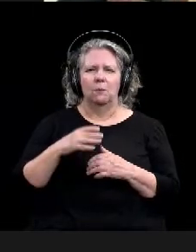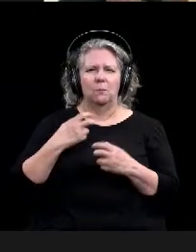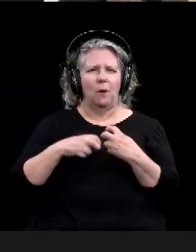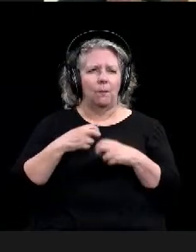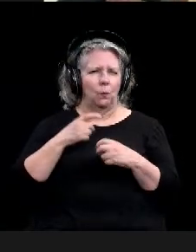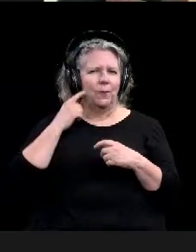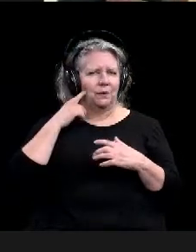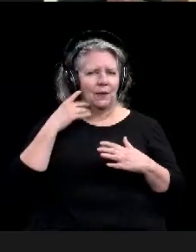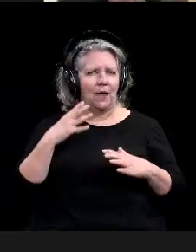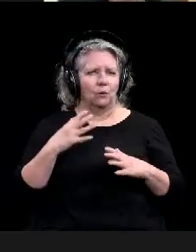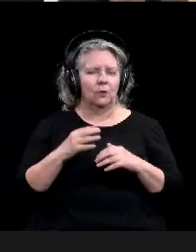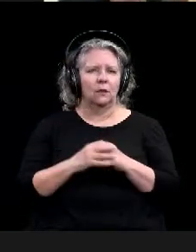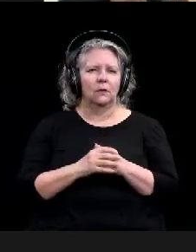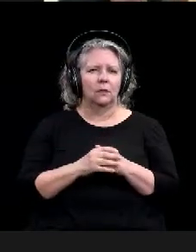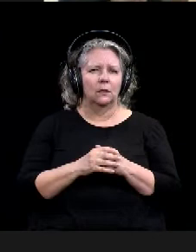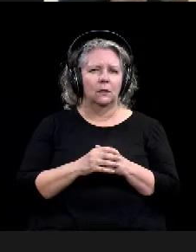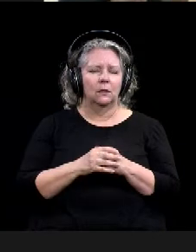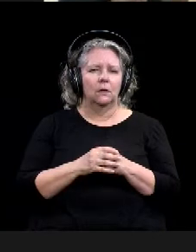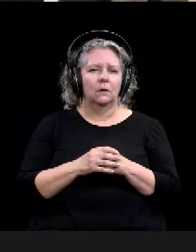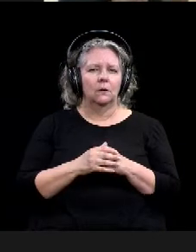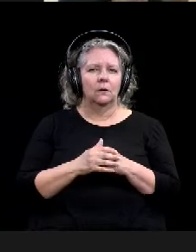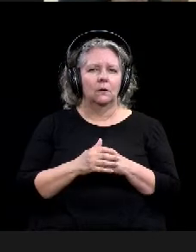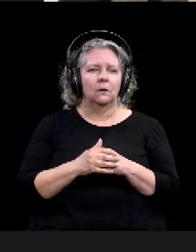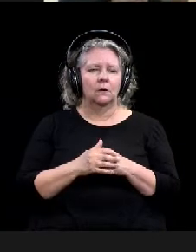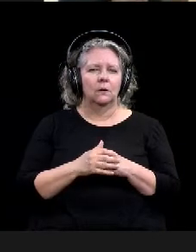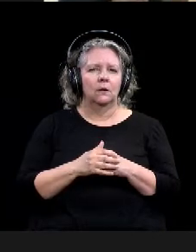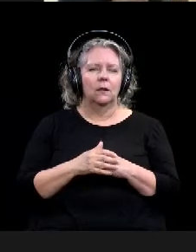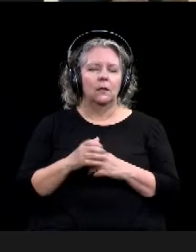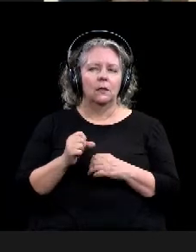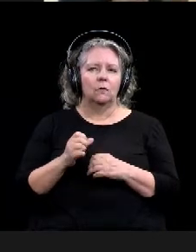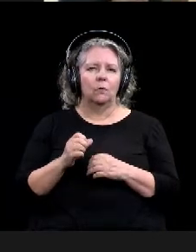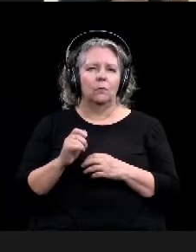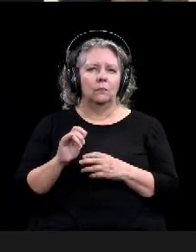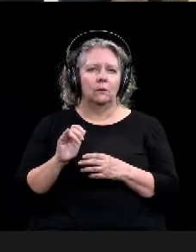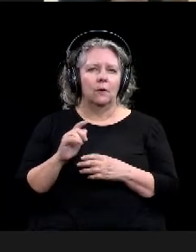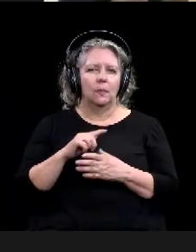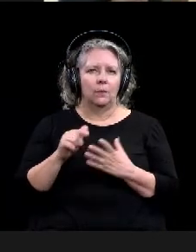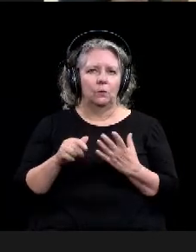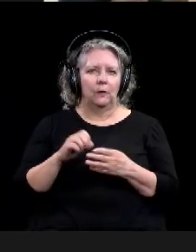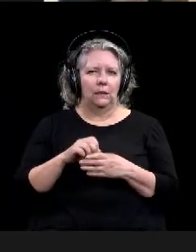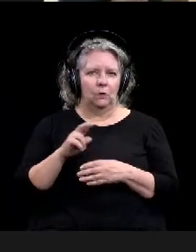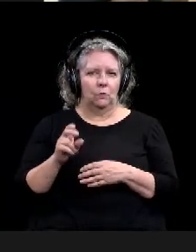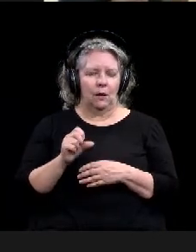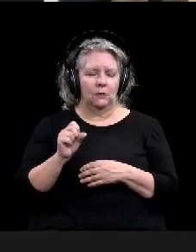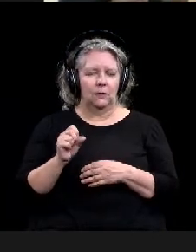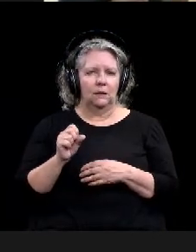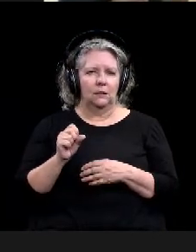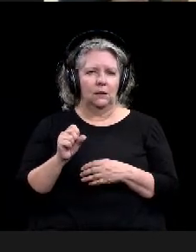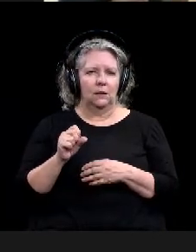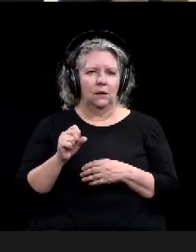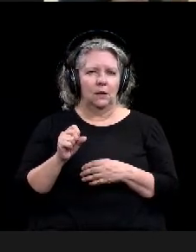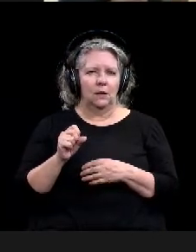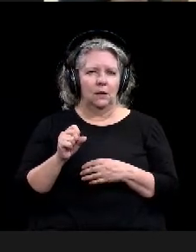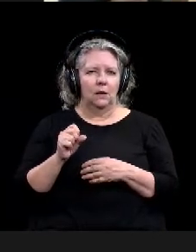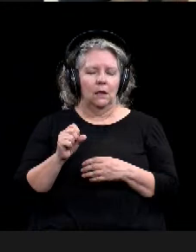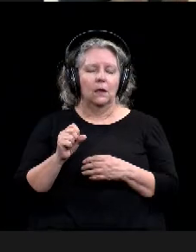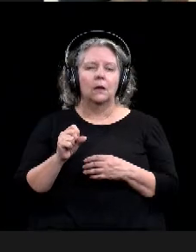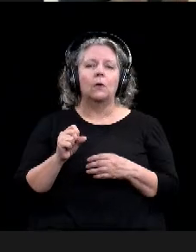aquí los eeuu además que los otros 571